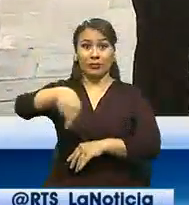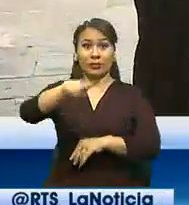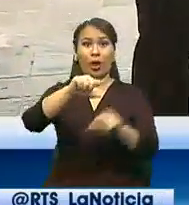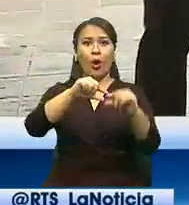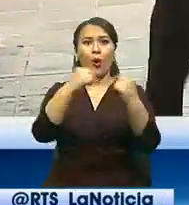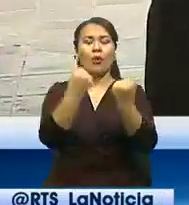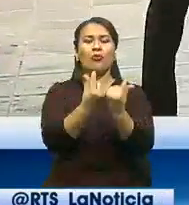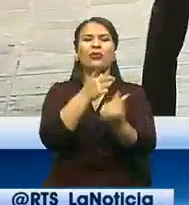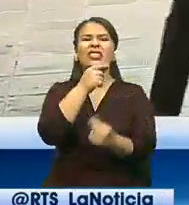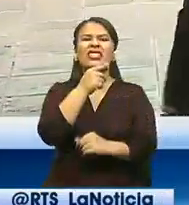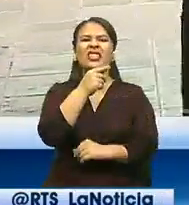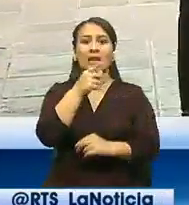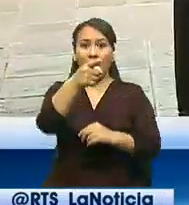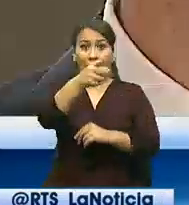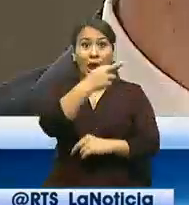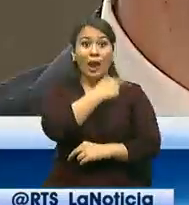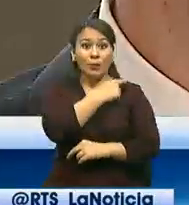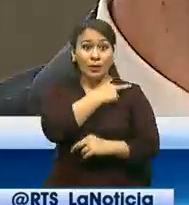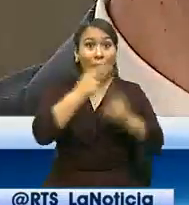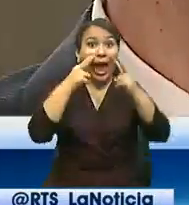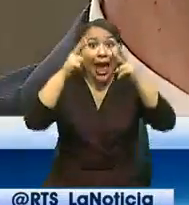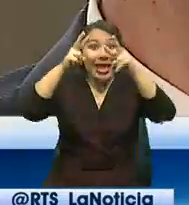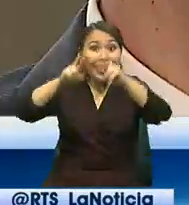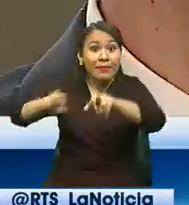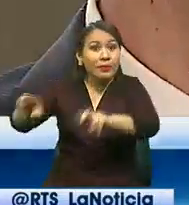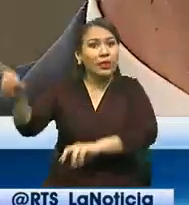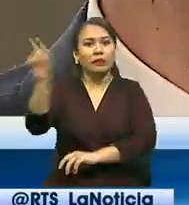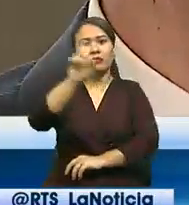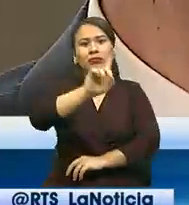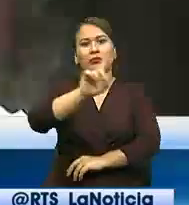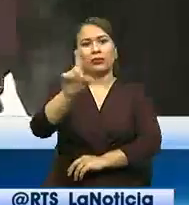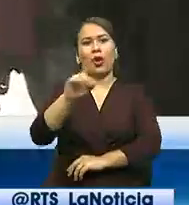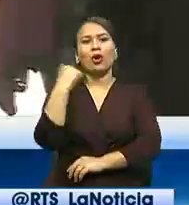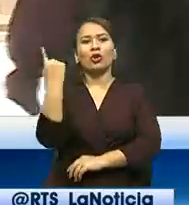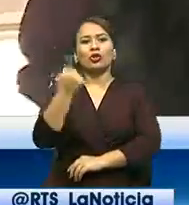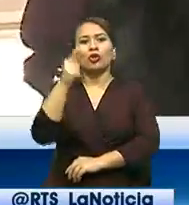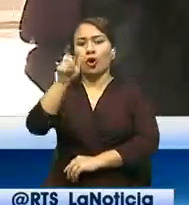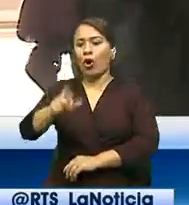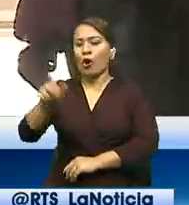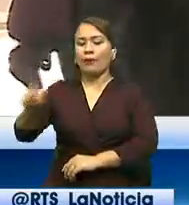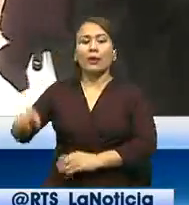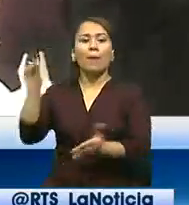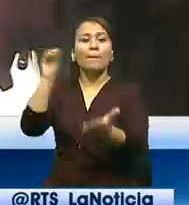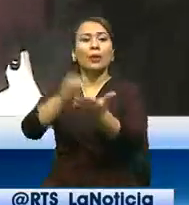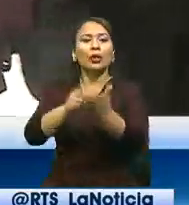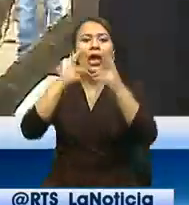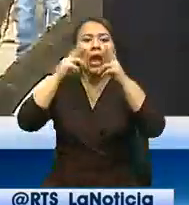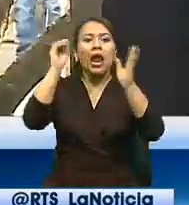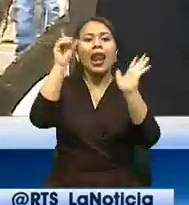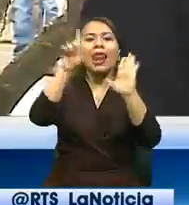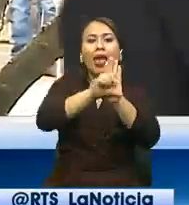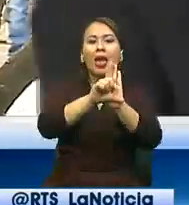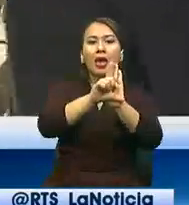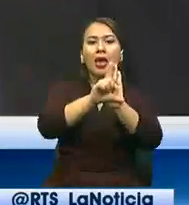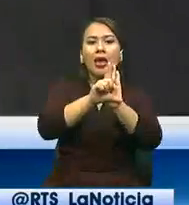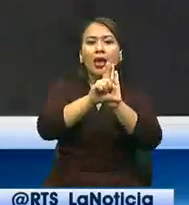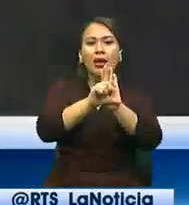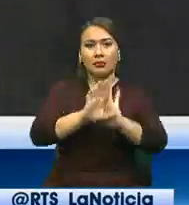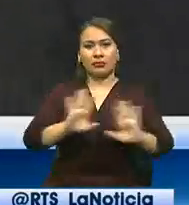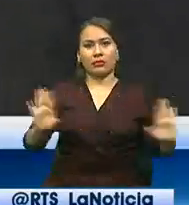sin la competencia de investigar. Eso, dicen, será exclusivo de las instancias judiciales y de control. Hay que respetar